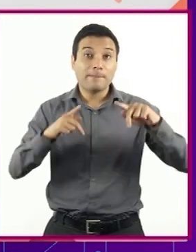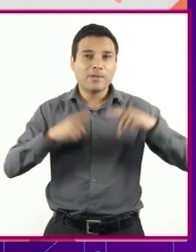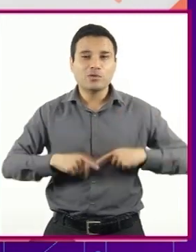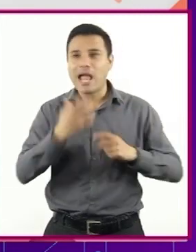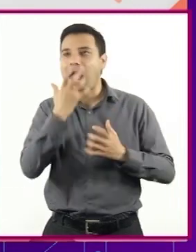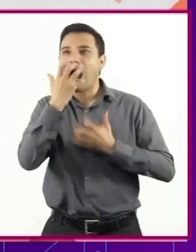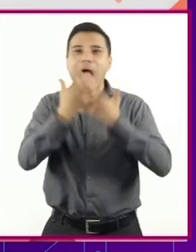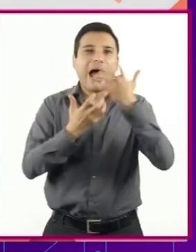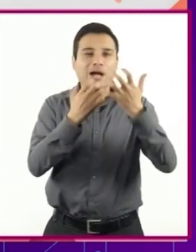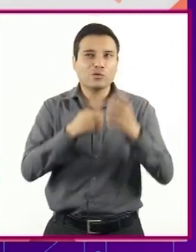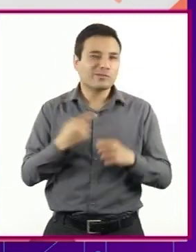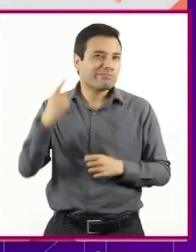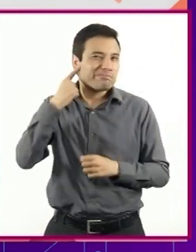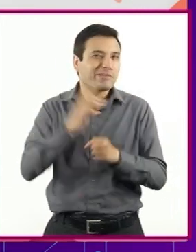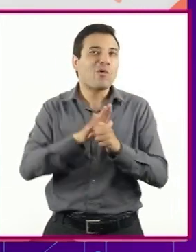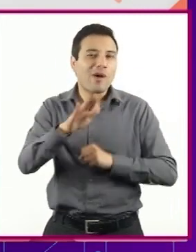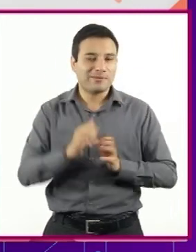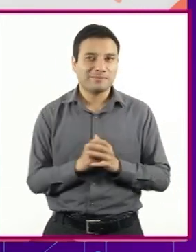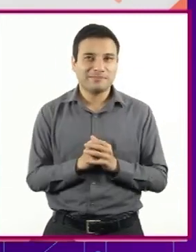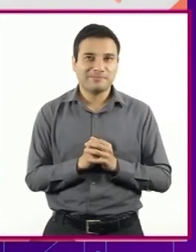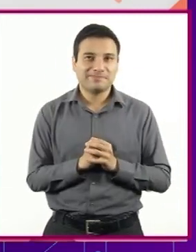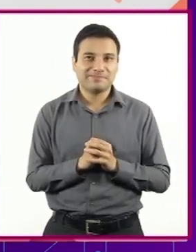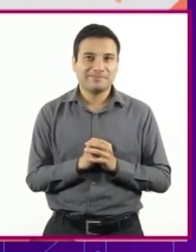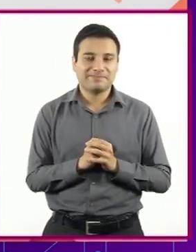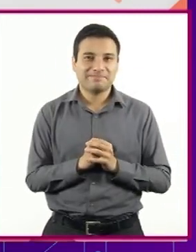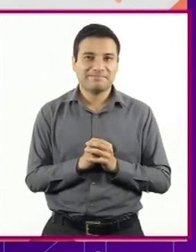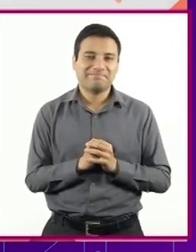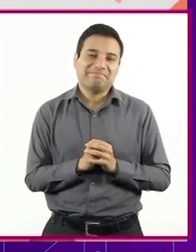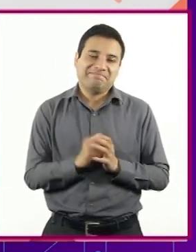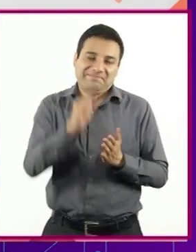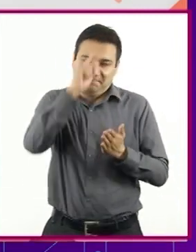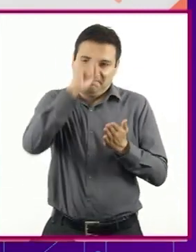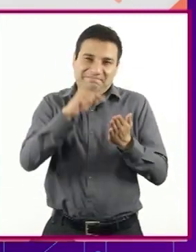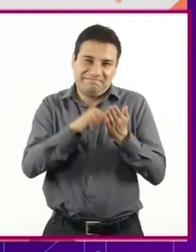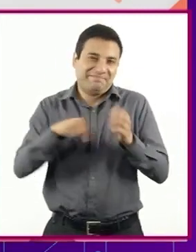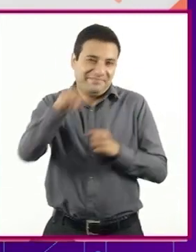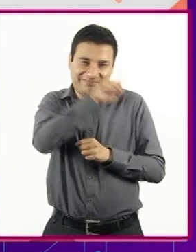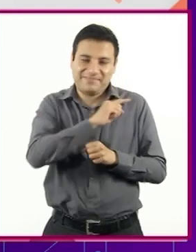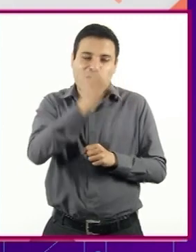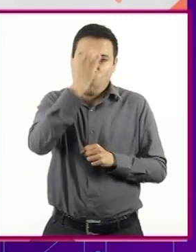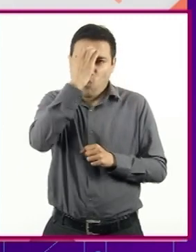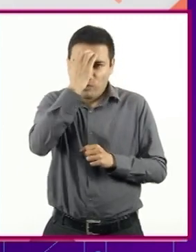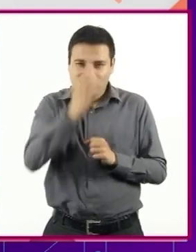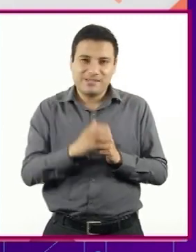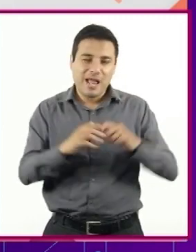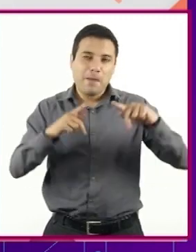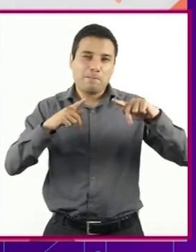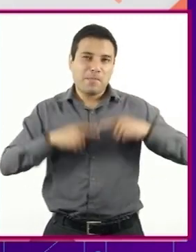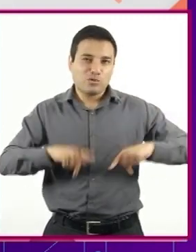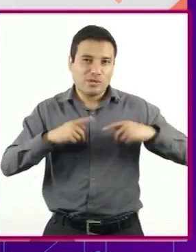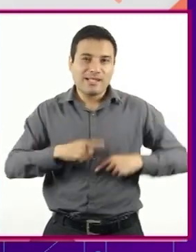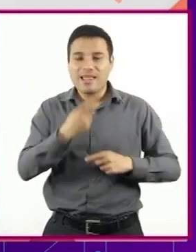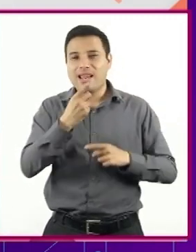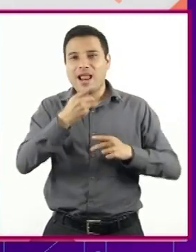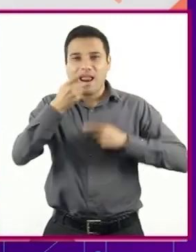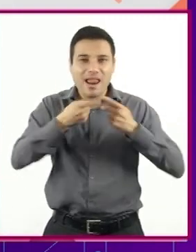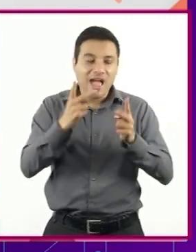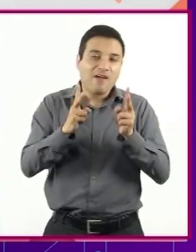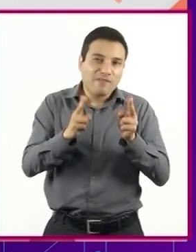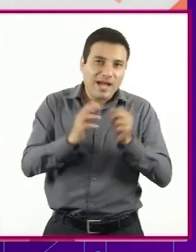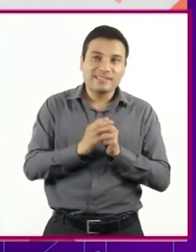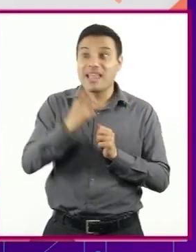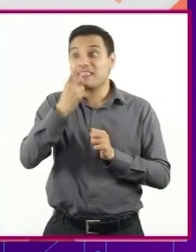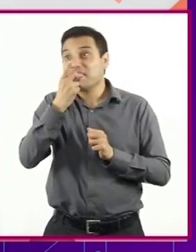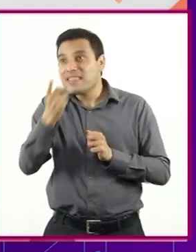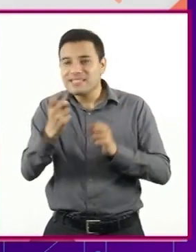he escuchado son. Seguramente son varios refranes, dichos y pregones que tienes. Si desean seguir indagando más,